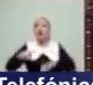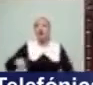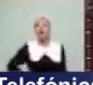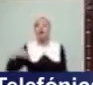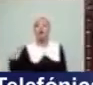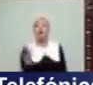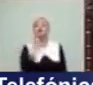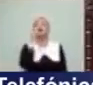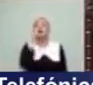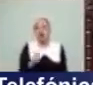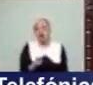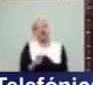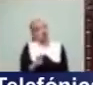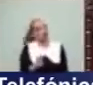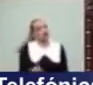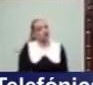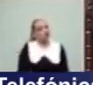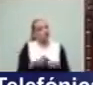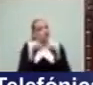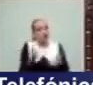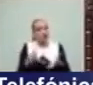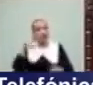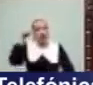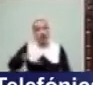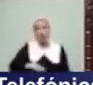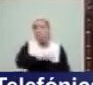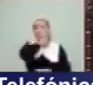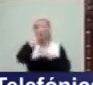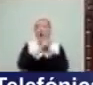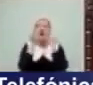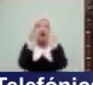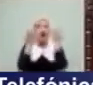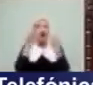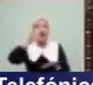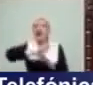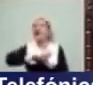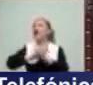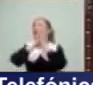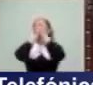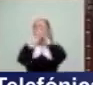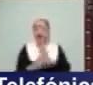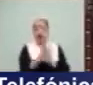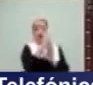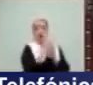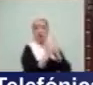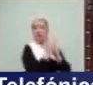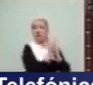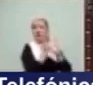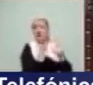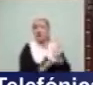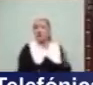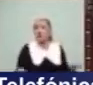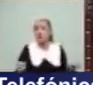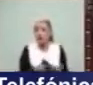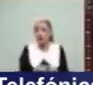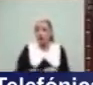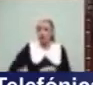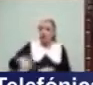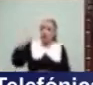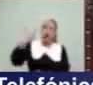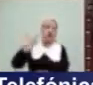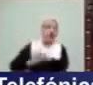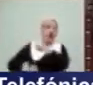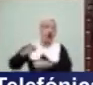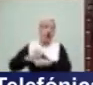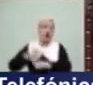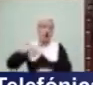a este asunto para bien de todas las partes interesadas. Incluso si fuera en contra del propio fiscal. Puede